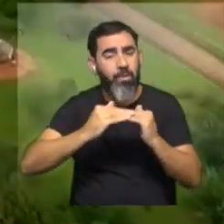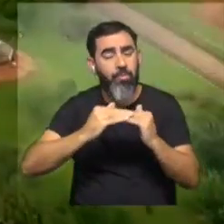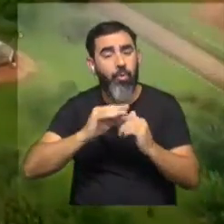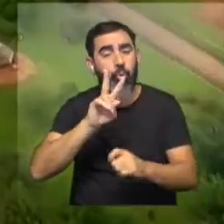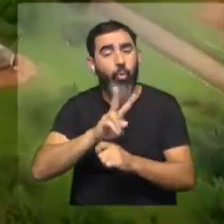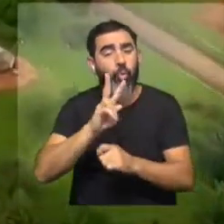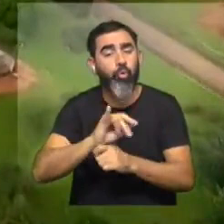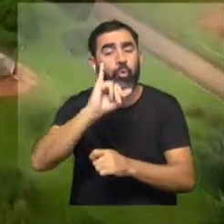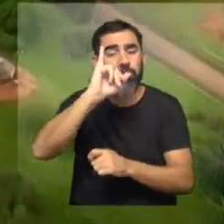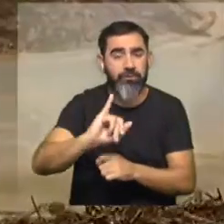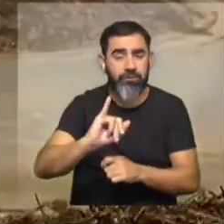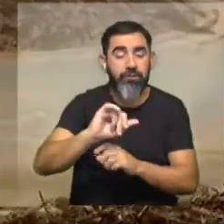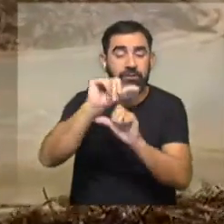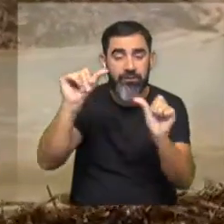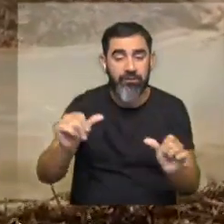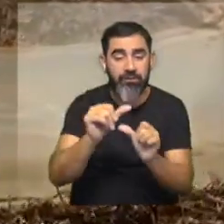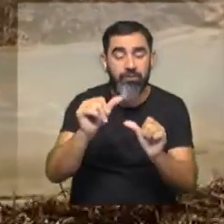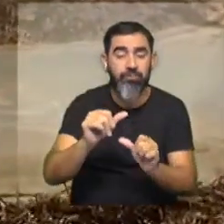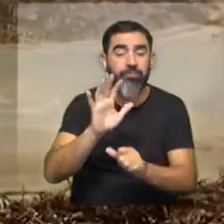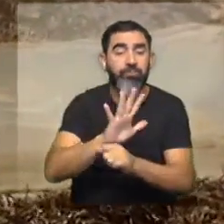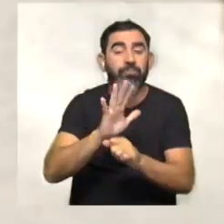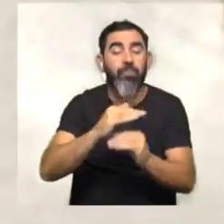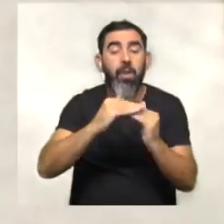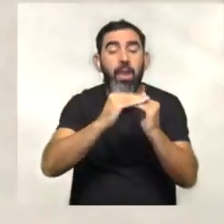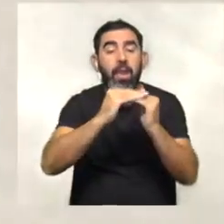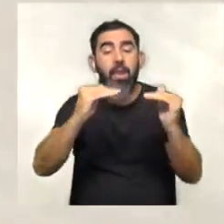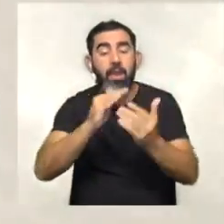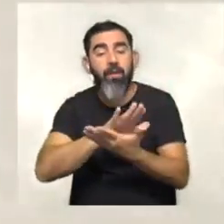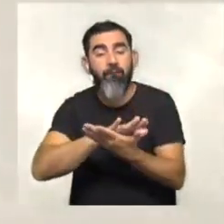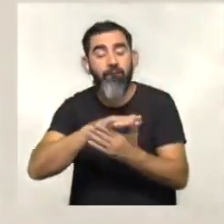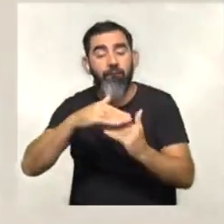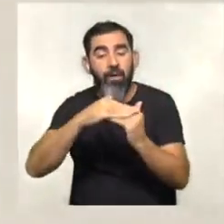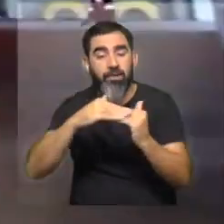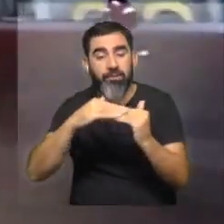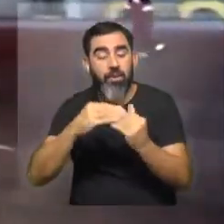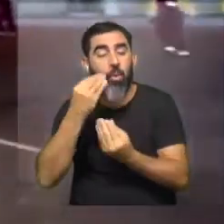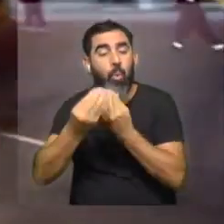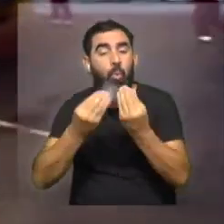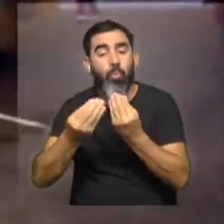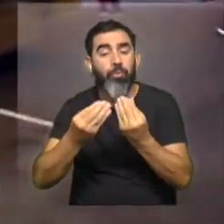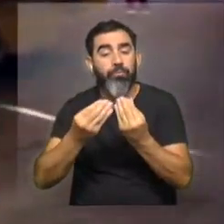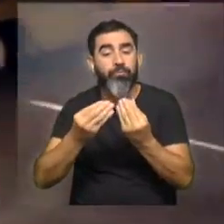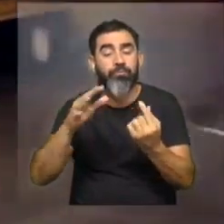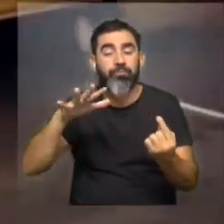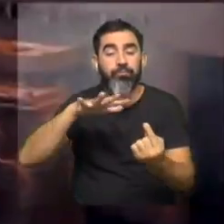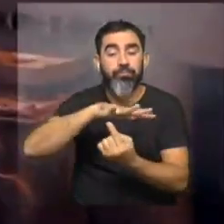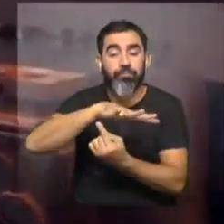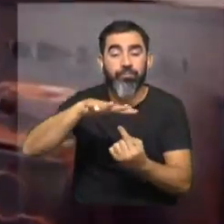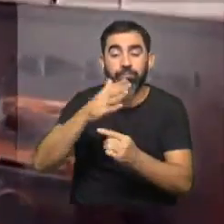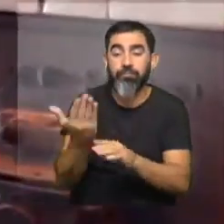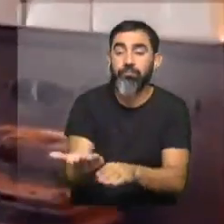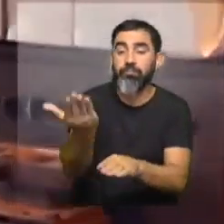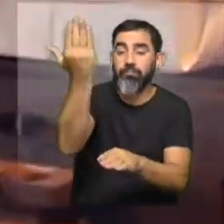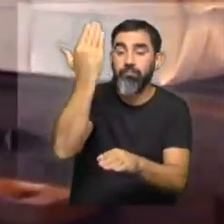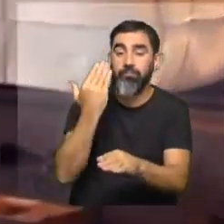monitoreo cumple porque fue hecho para establecer lo que se llama la línea de base. Ajá. Esto es, ¿cómo era el estado del ambiente antes